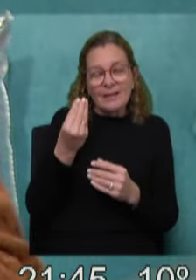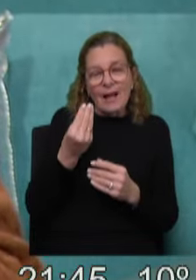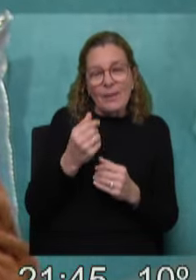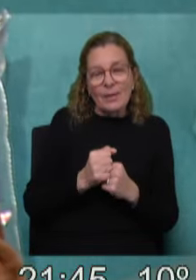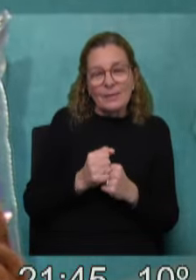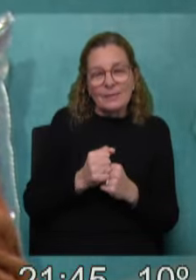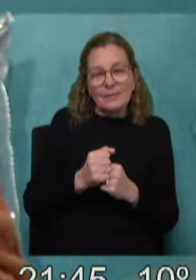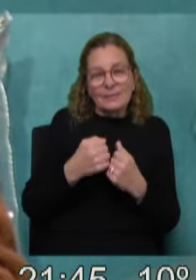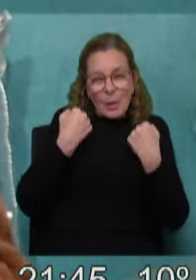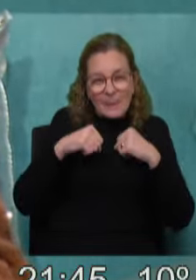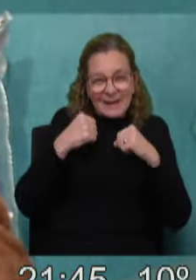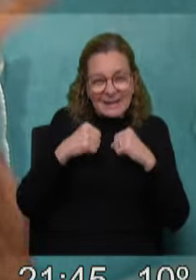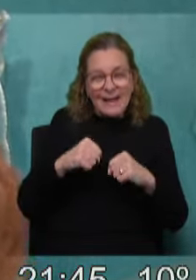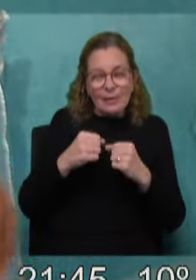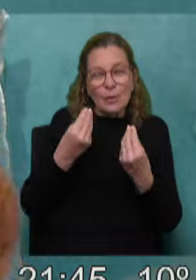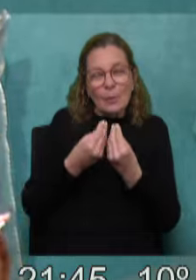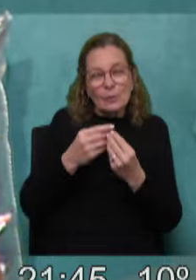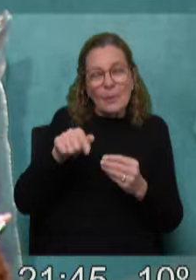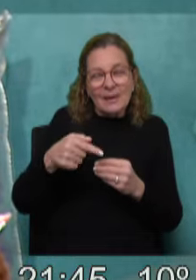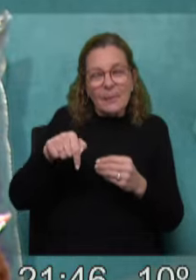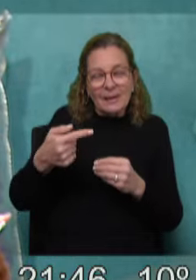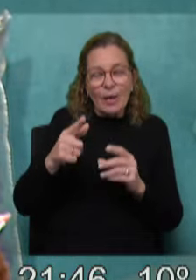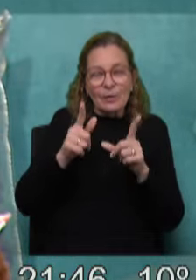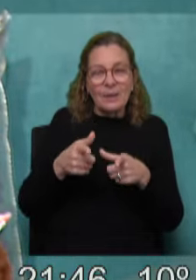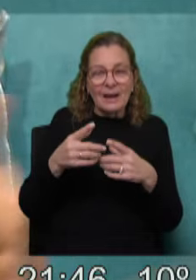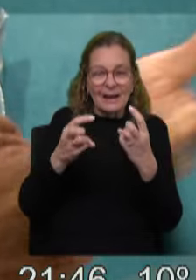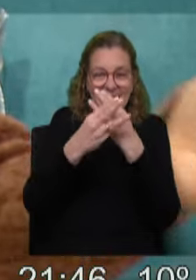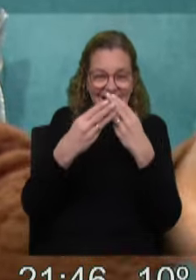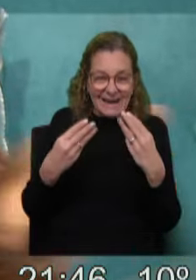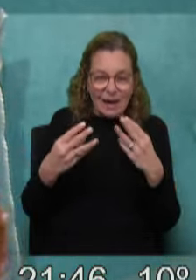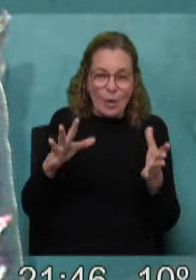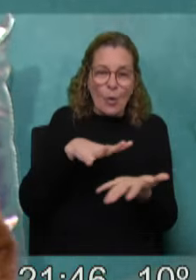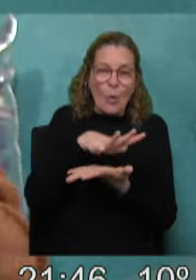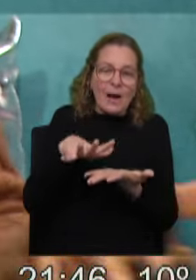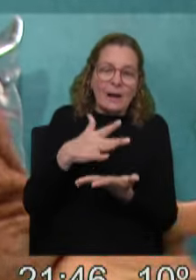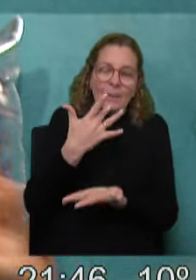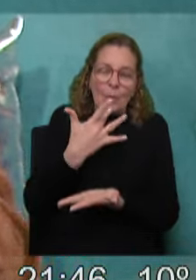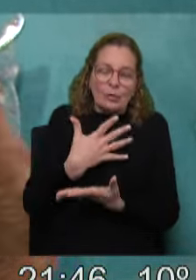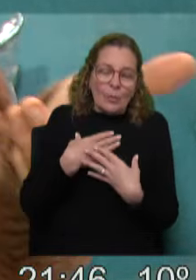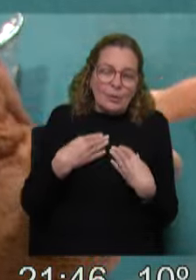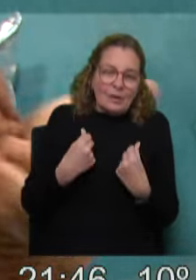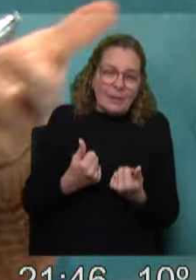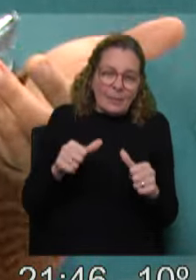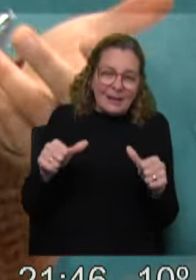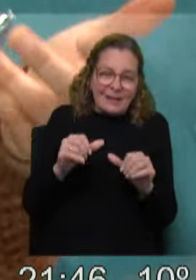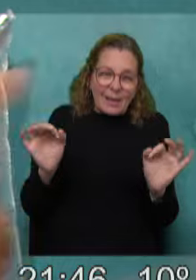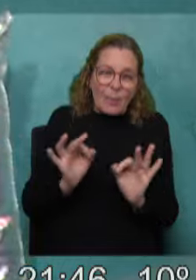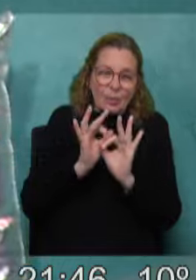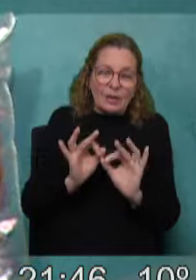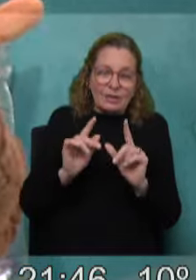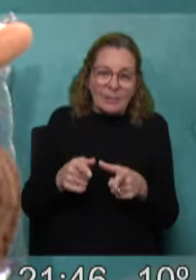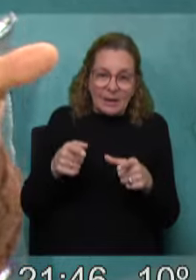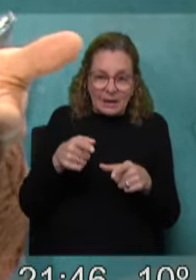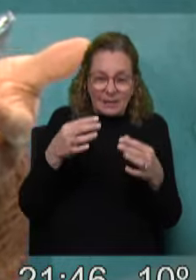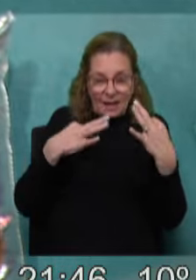sí, venimos ensayando sin parar. Mañana y pasado tenemos ensayos generales. El lugar es emocionante. Me hice músico en parte, bueno,